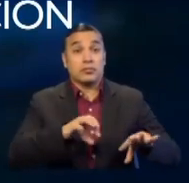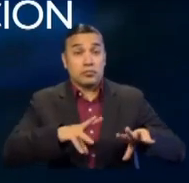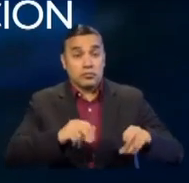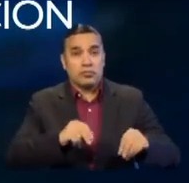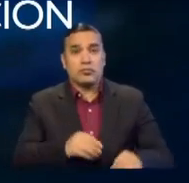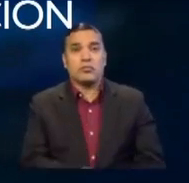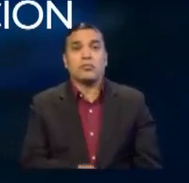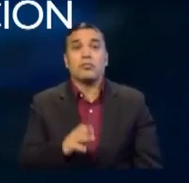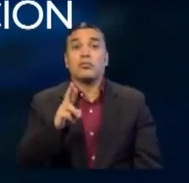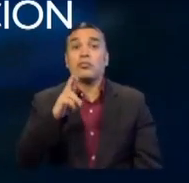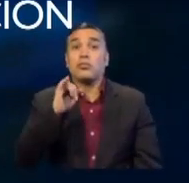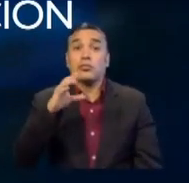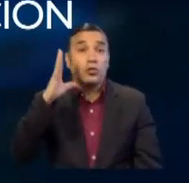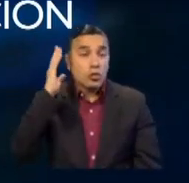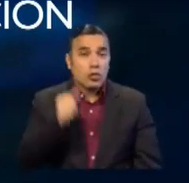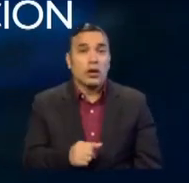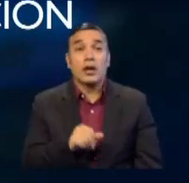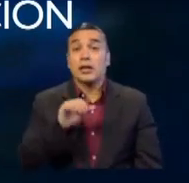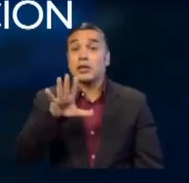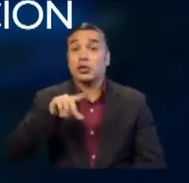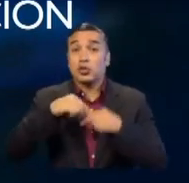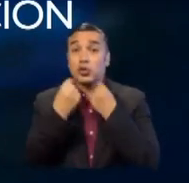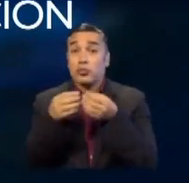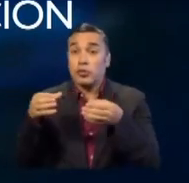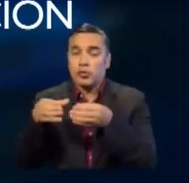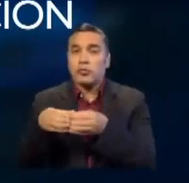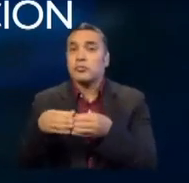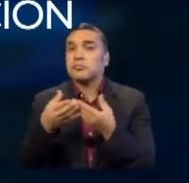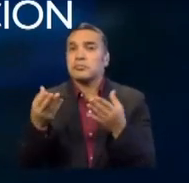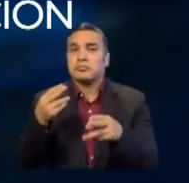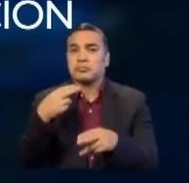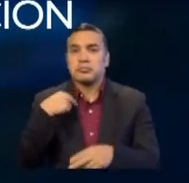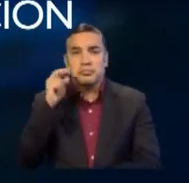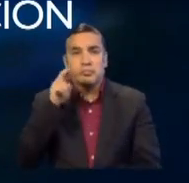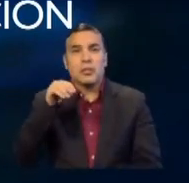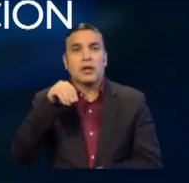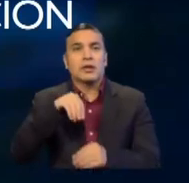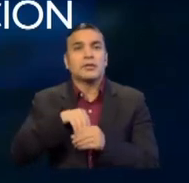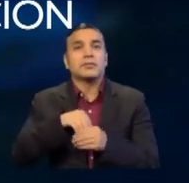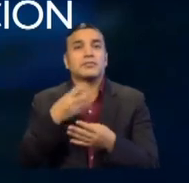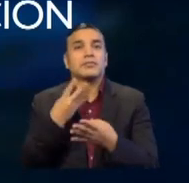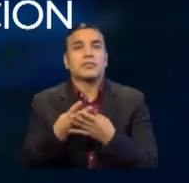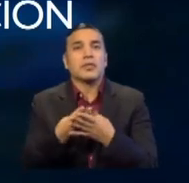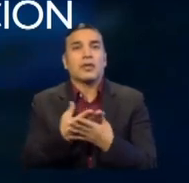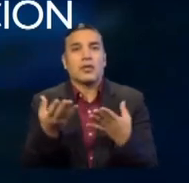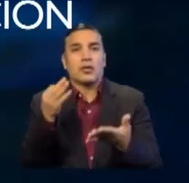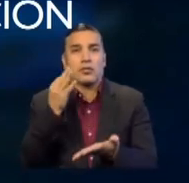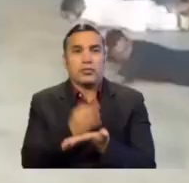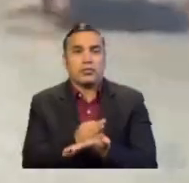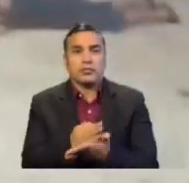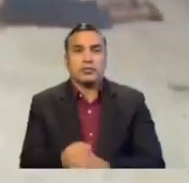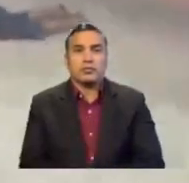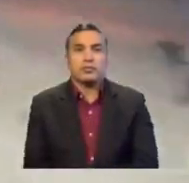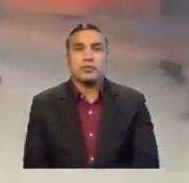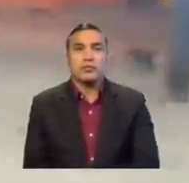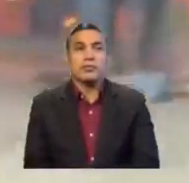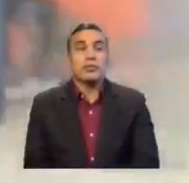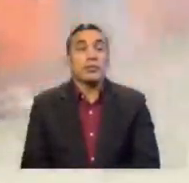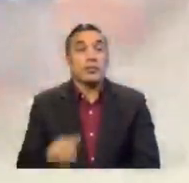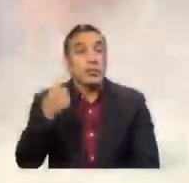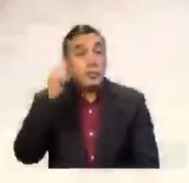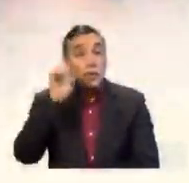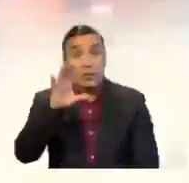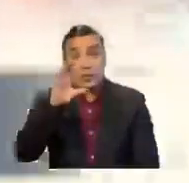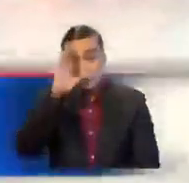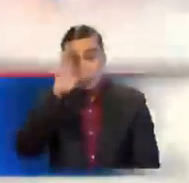organizaciones en Turi, Cuenca y 5 bandas están identificadas en el Centro de Rehabilitación de Cotopaxi. Para los agentes